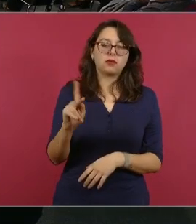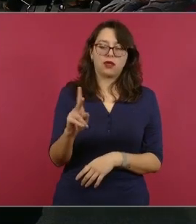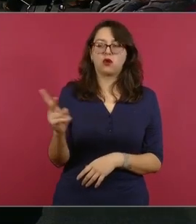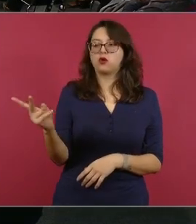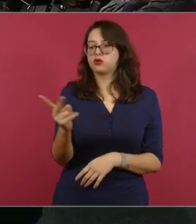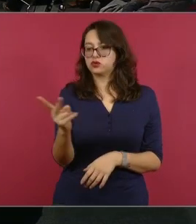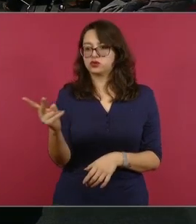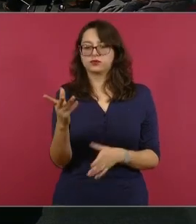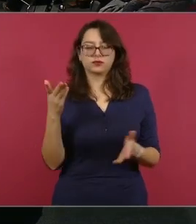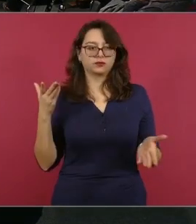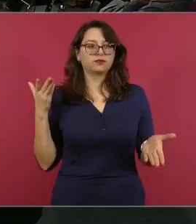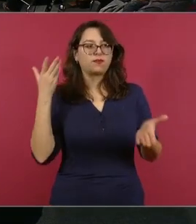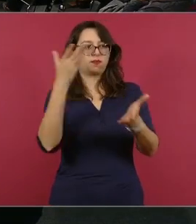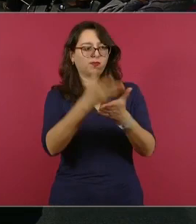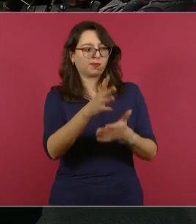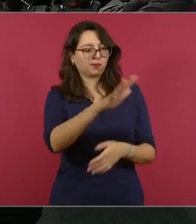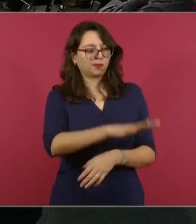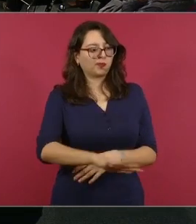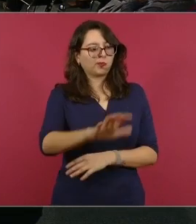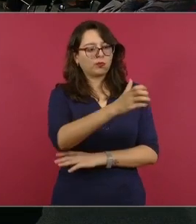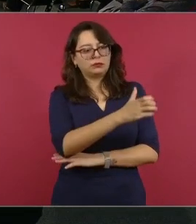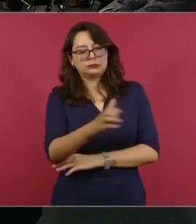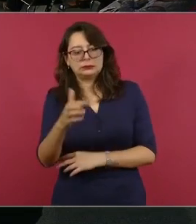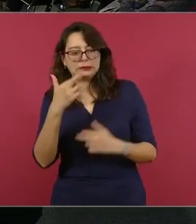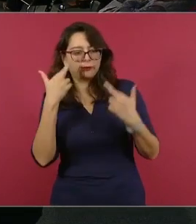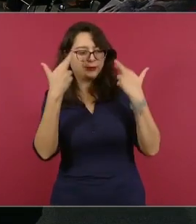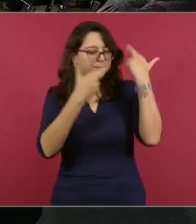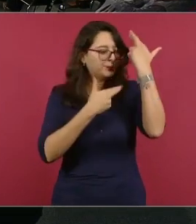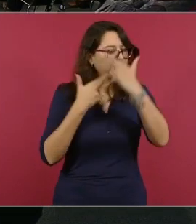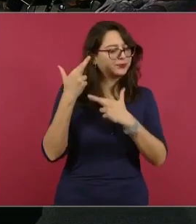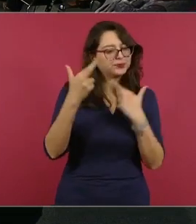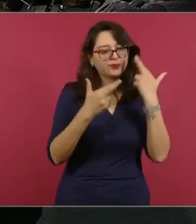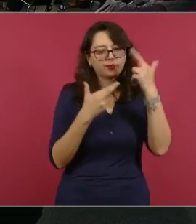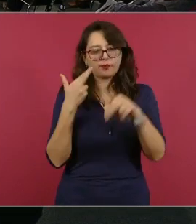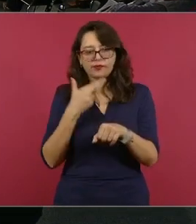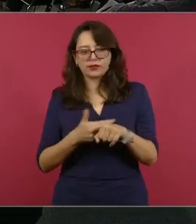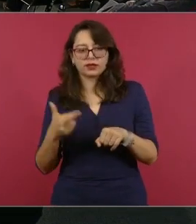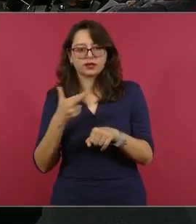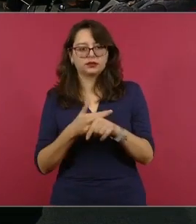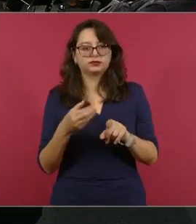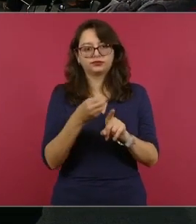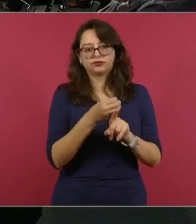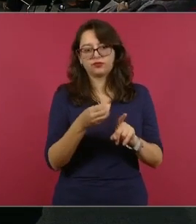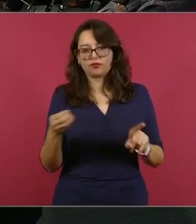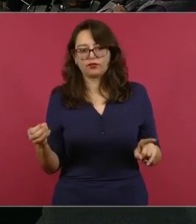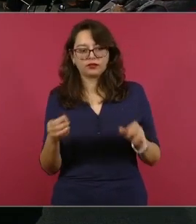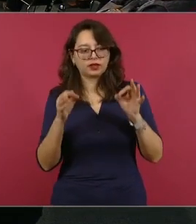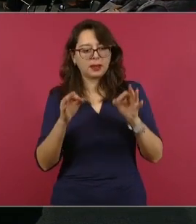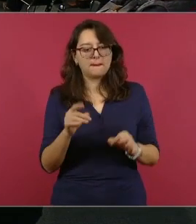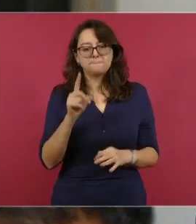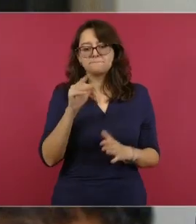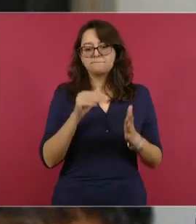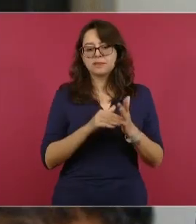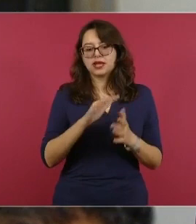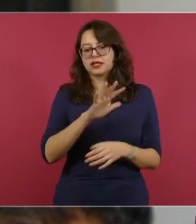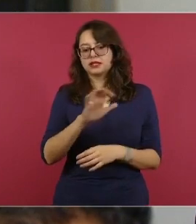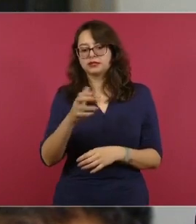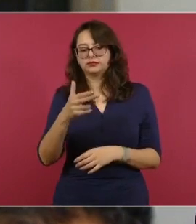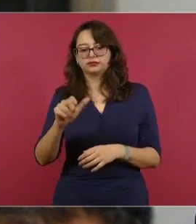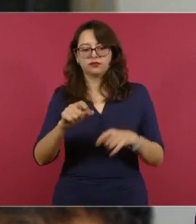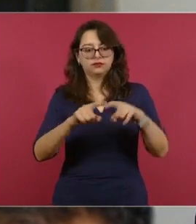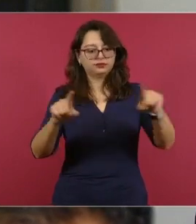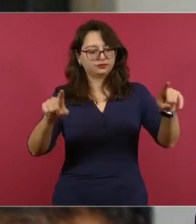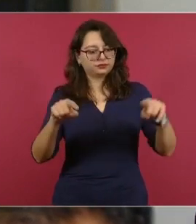una negociación y que se les legalizara sus tierras. Son 1,500 hectáreas que necesitan, pero